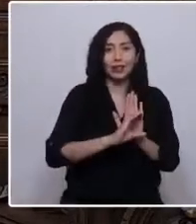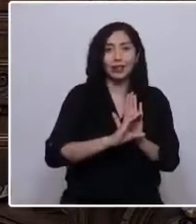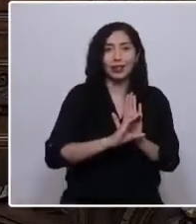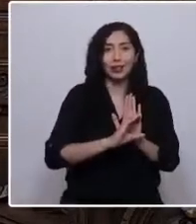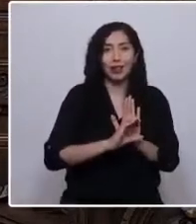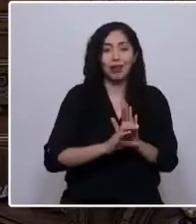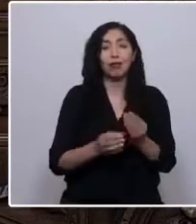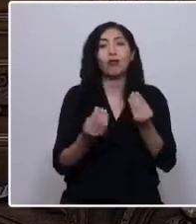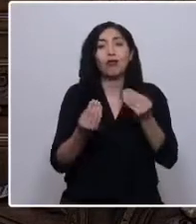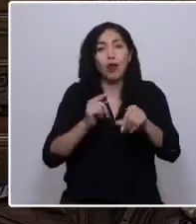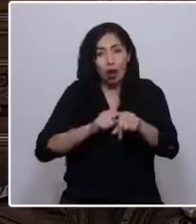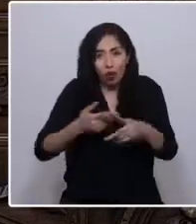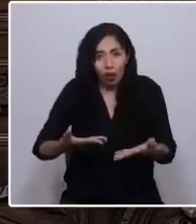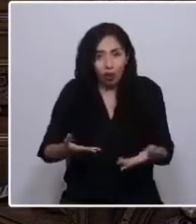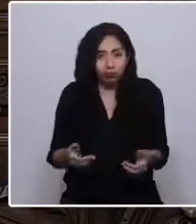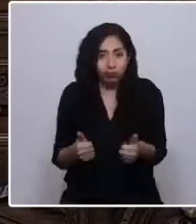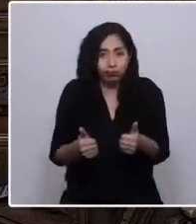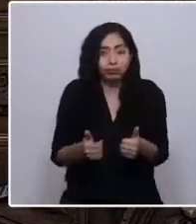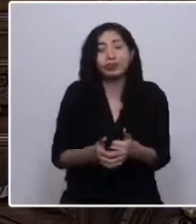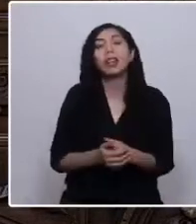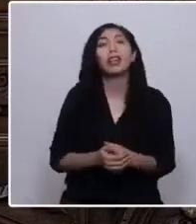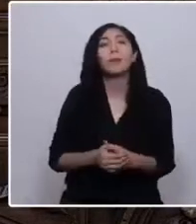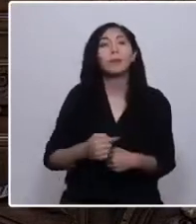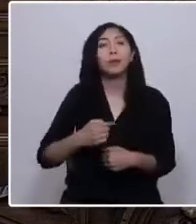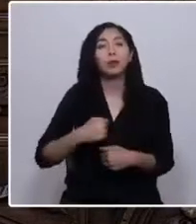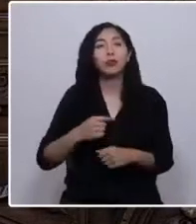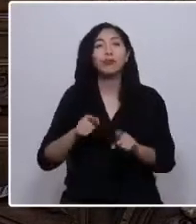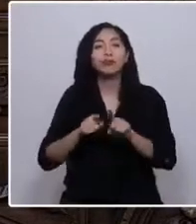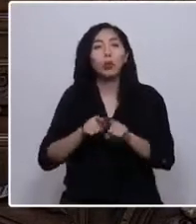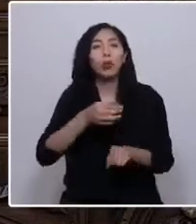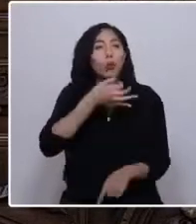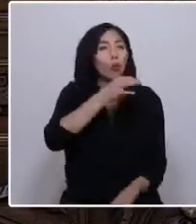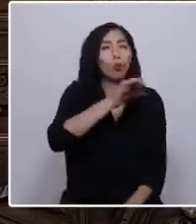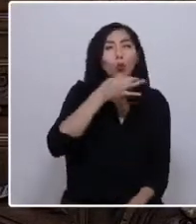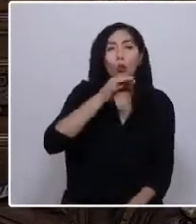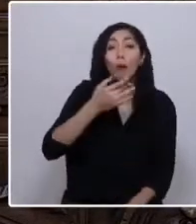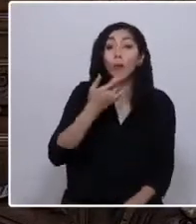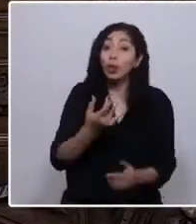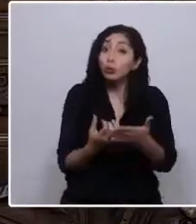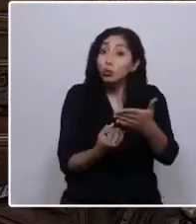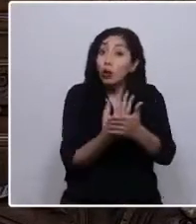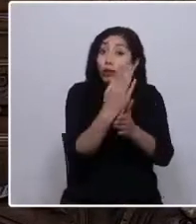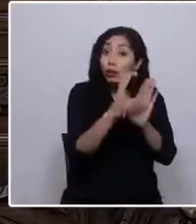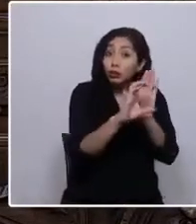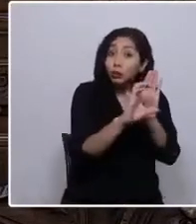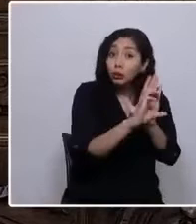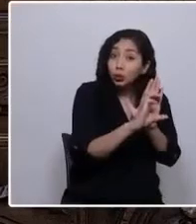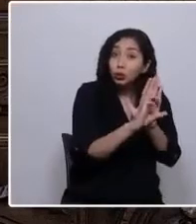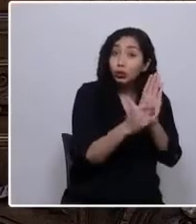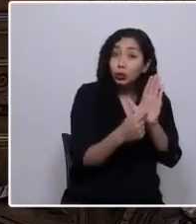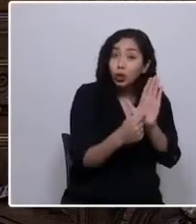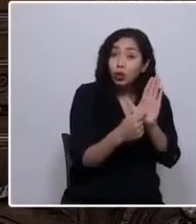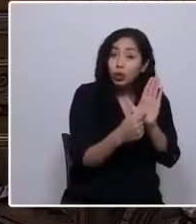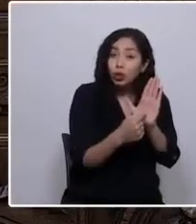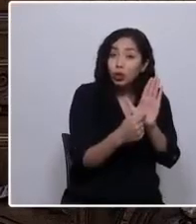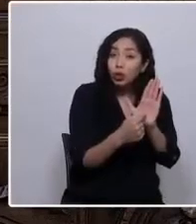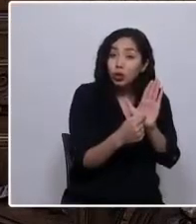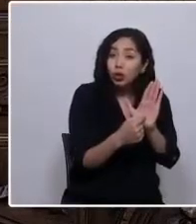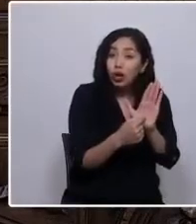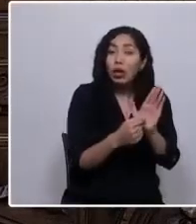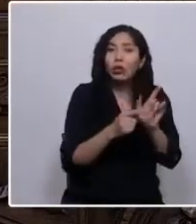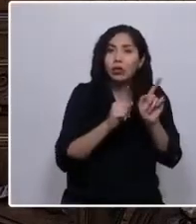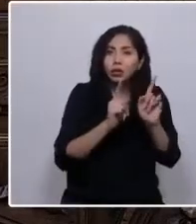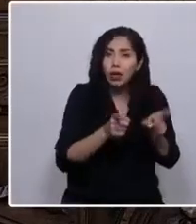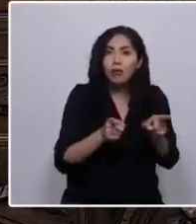hora. He querido contar todo esto porque una nueva constitución en todas sus partes será el fruto